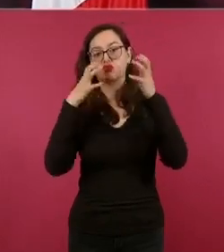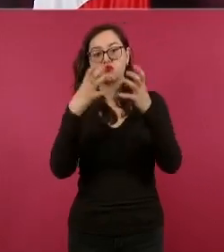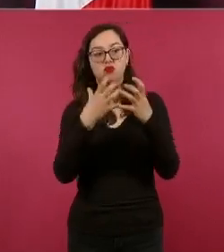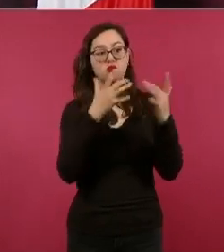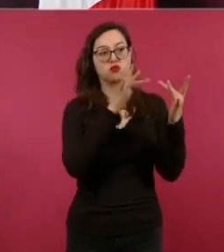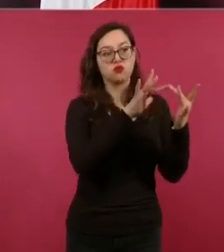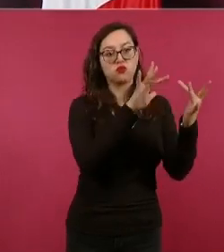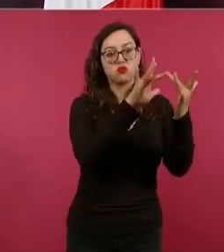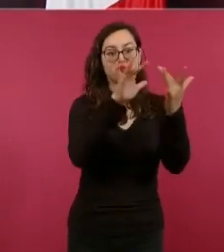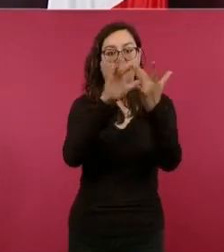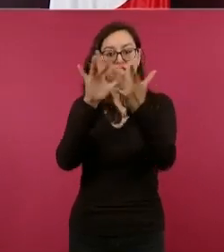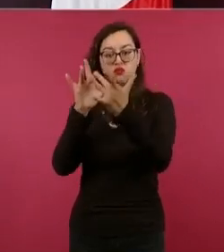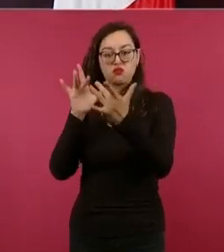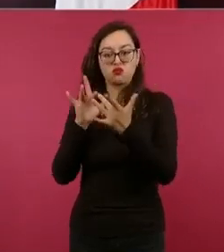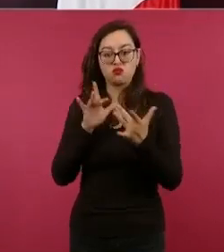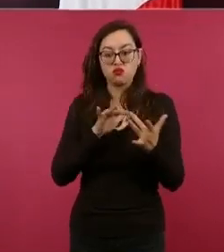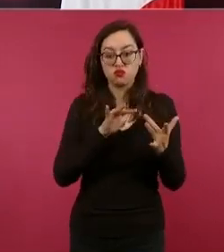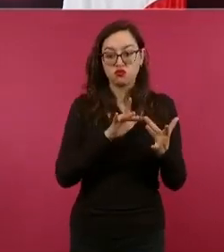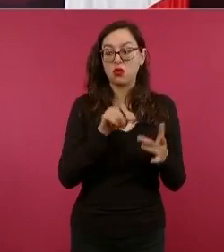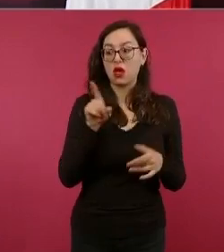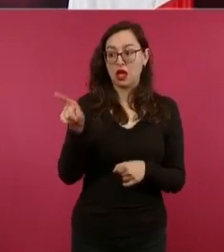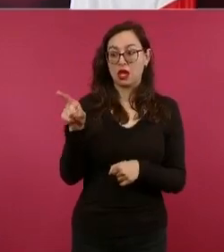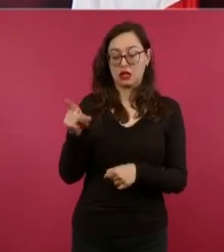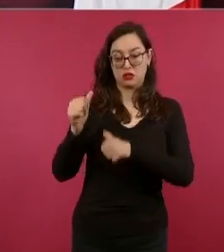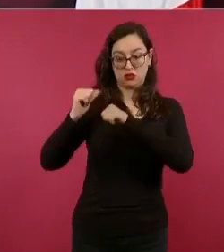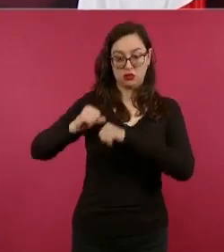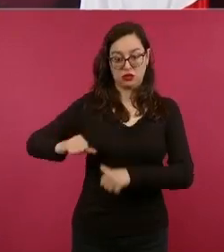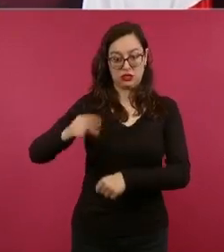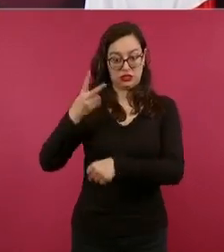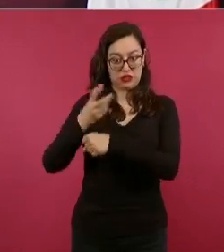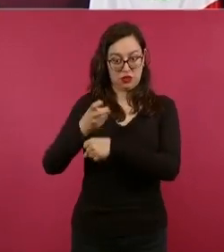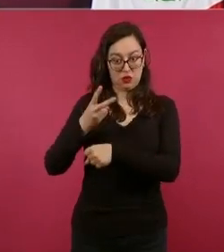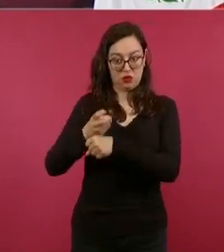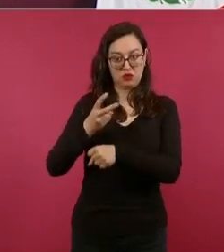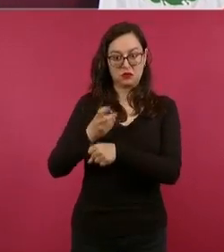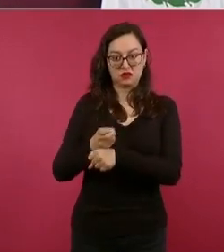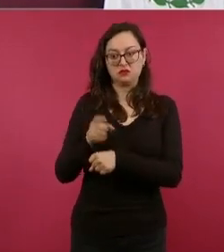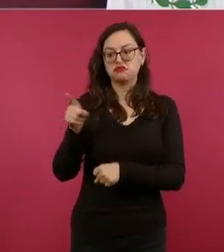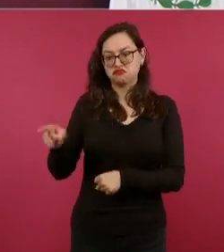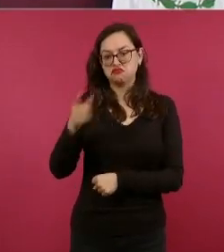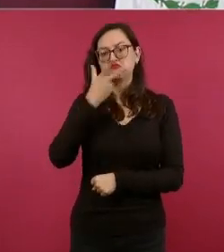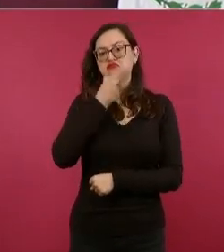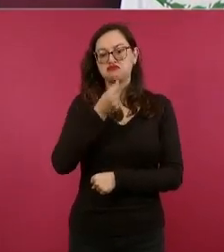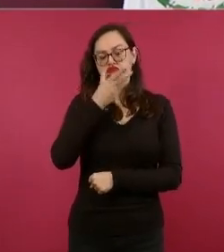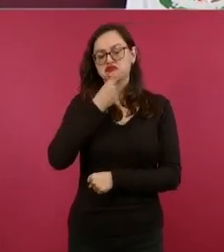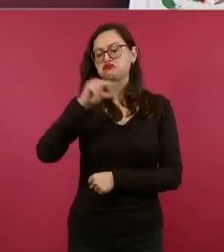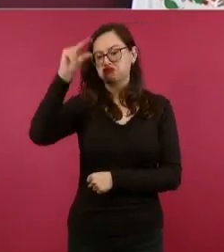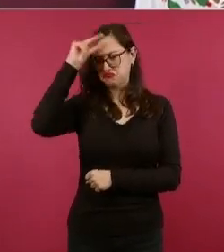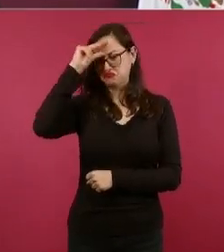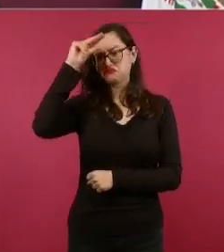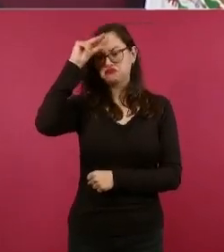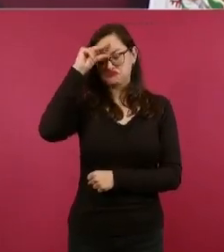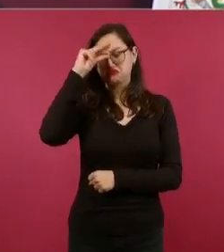Y es una persona, pues, muy informada.